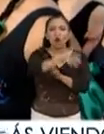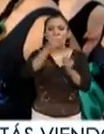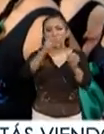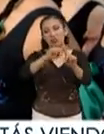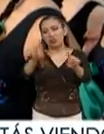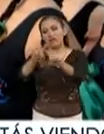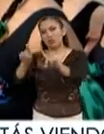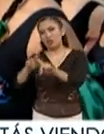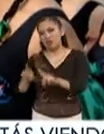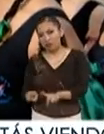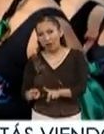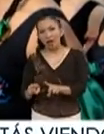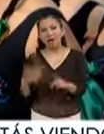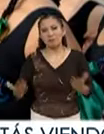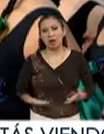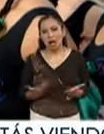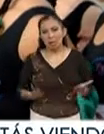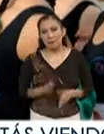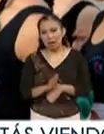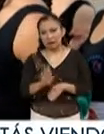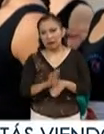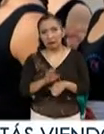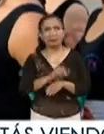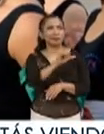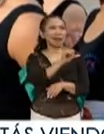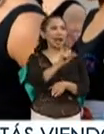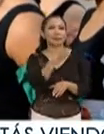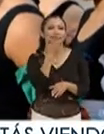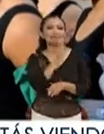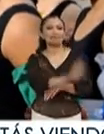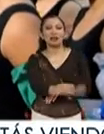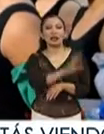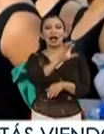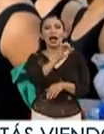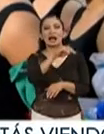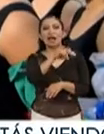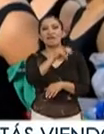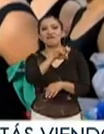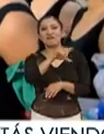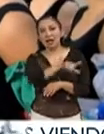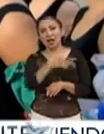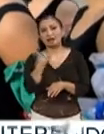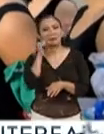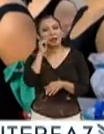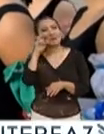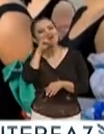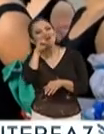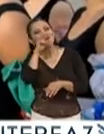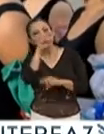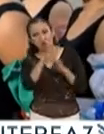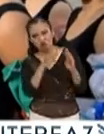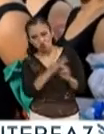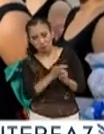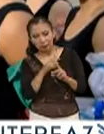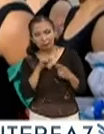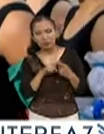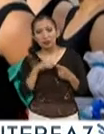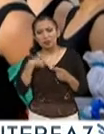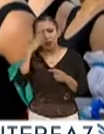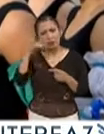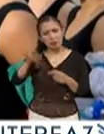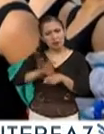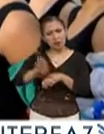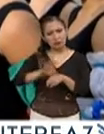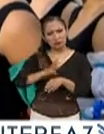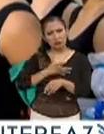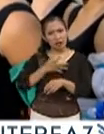muchas formas de baile en Brasil, desde el tradicional carnaval que uno normalmente ve en todo el mundo, pero sabemos que